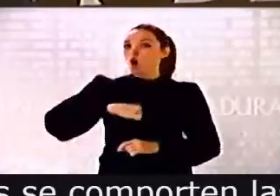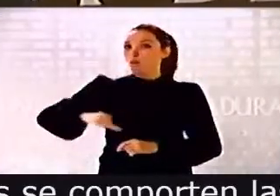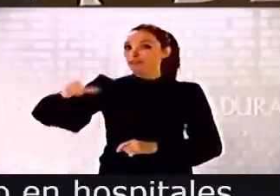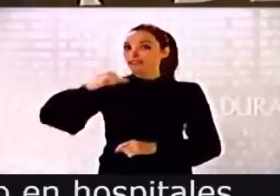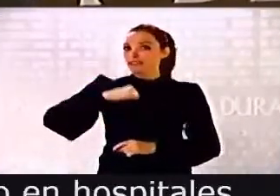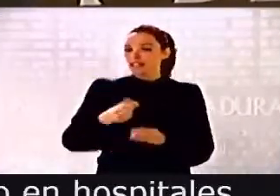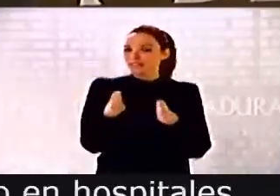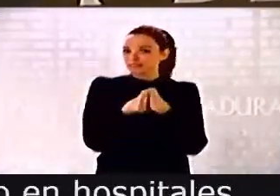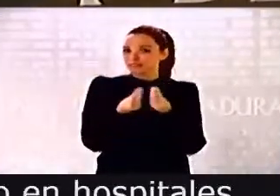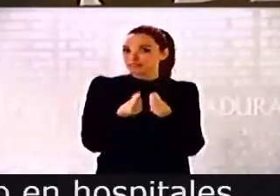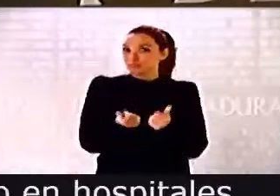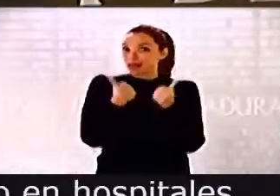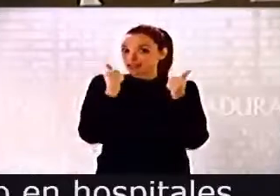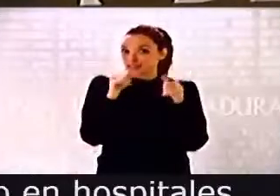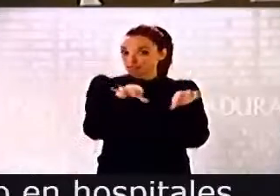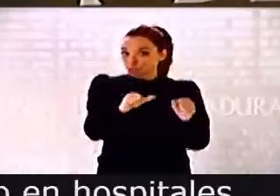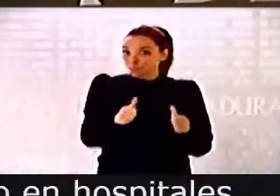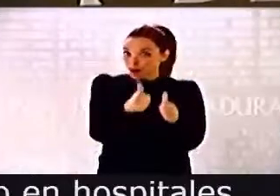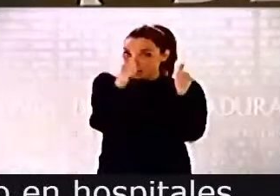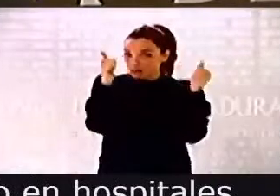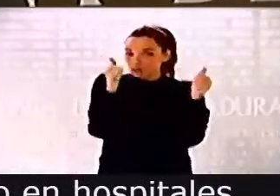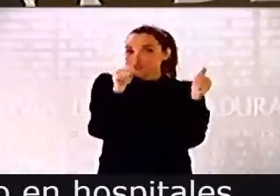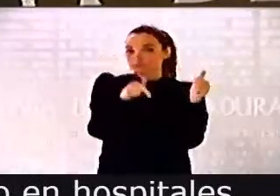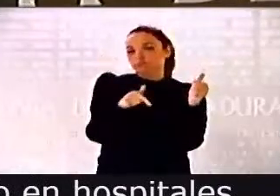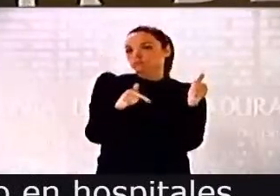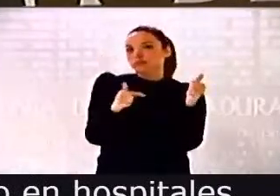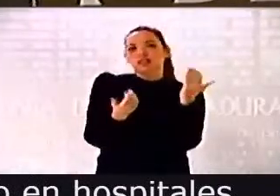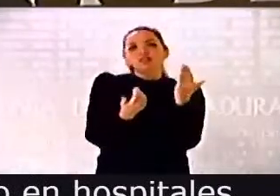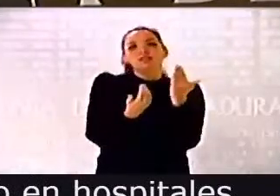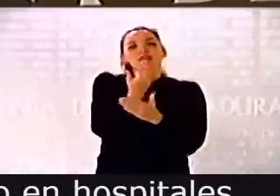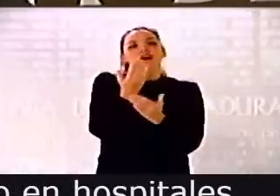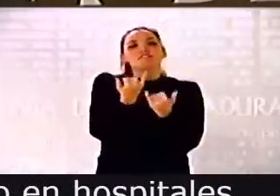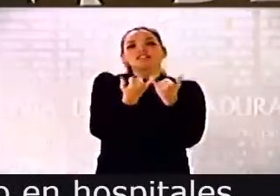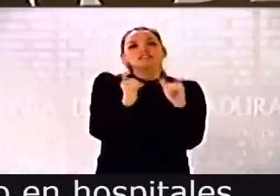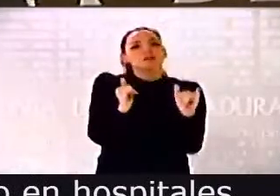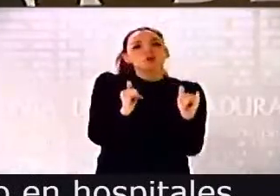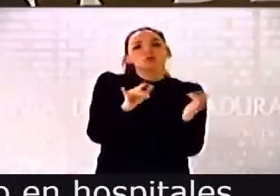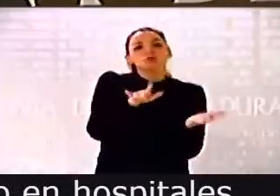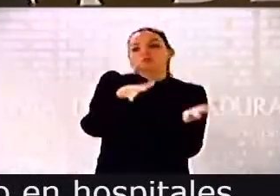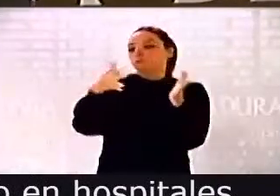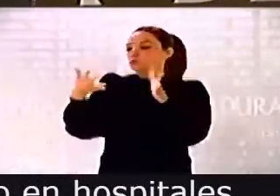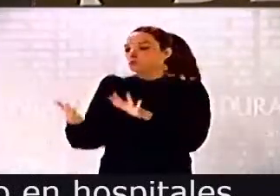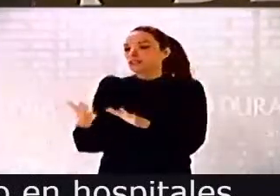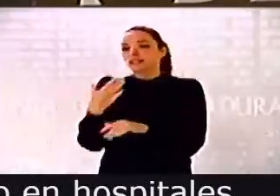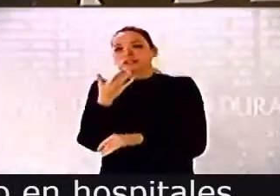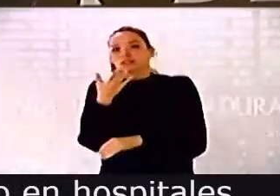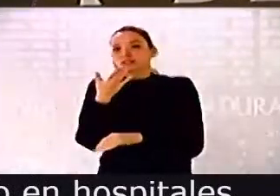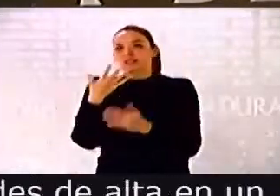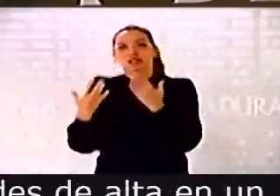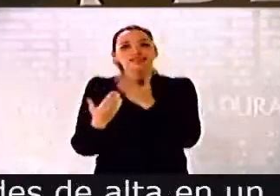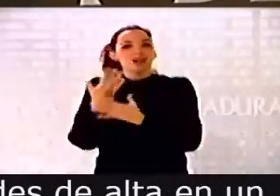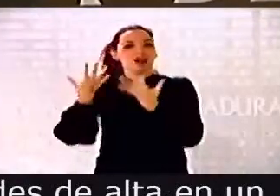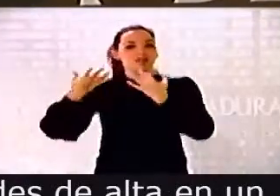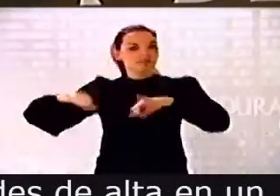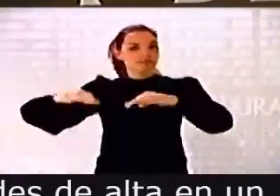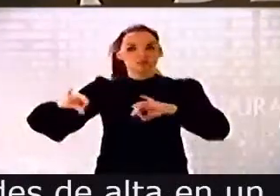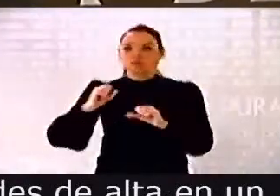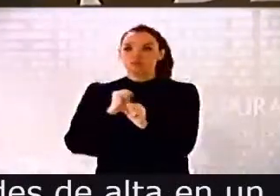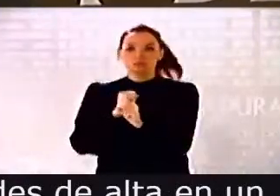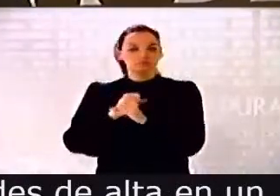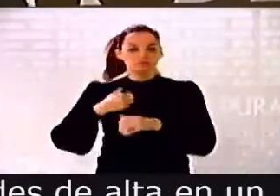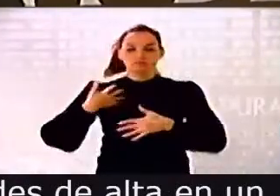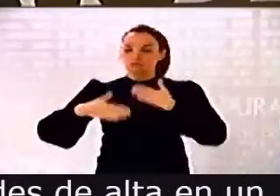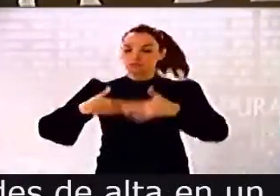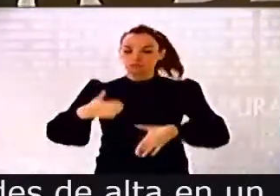tienen más ocupación, parecidos en la actividad de alta que tienen en un día de trabajo normal y